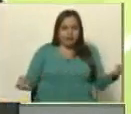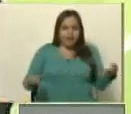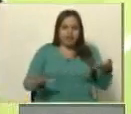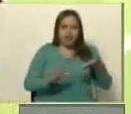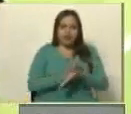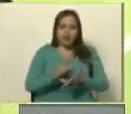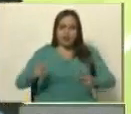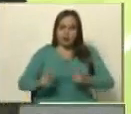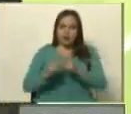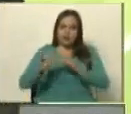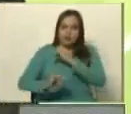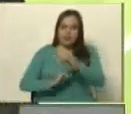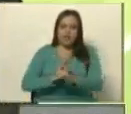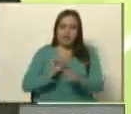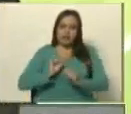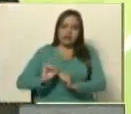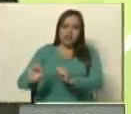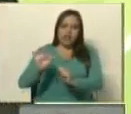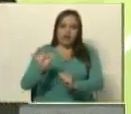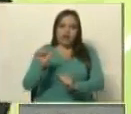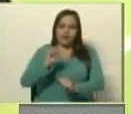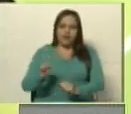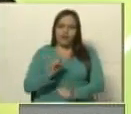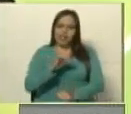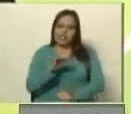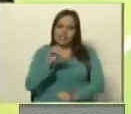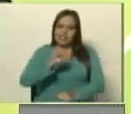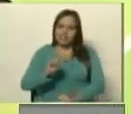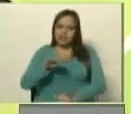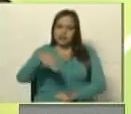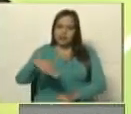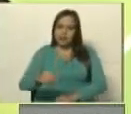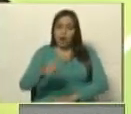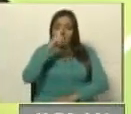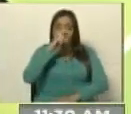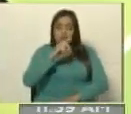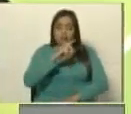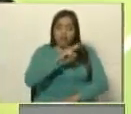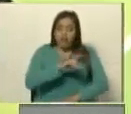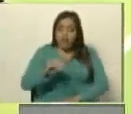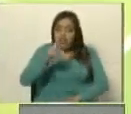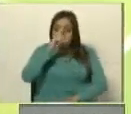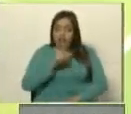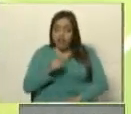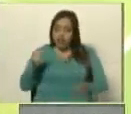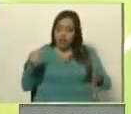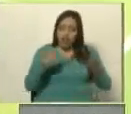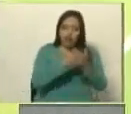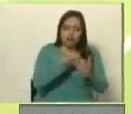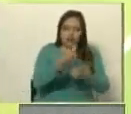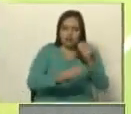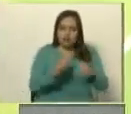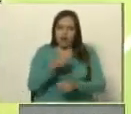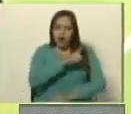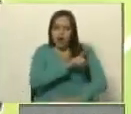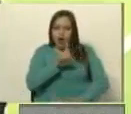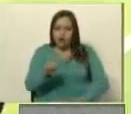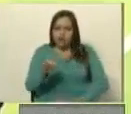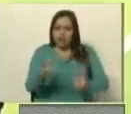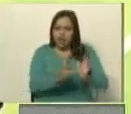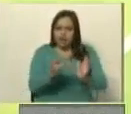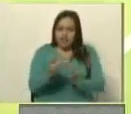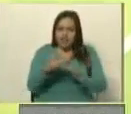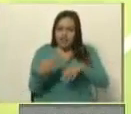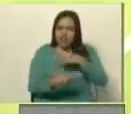el fascismo, 20 años del golpe de Estado del 11 de abril, que además tuvo sub 13, ¿no? La Revolución